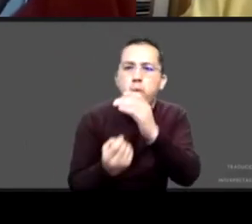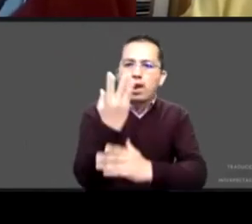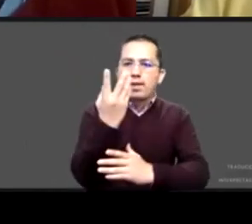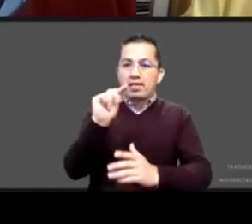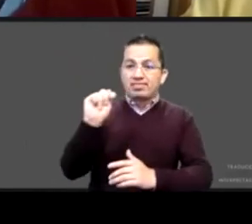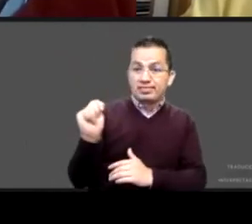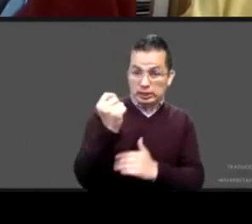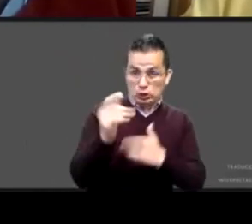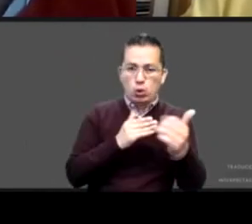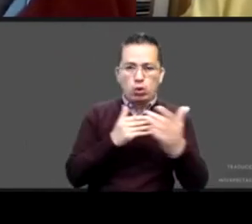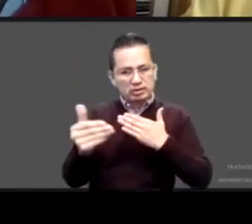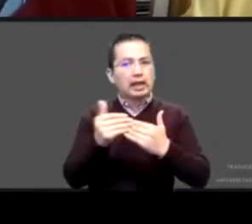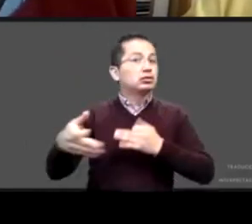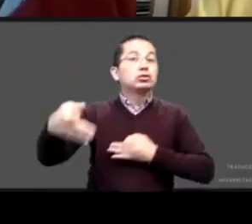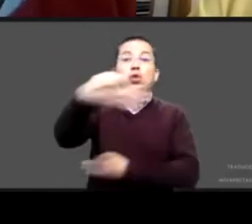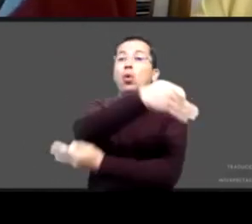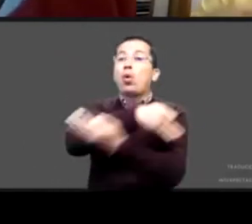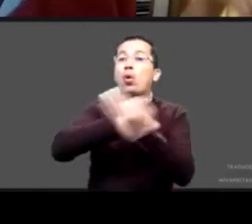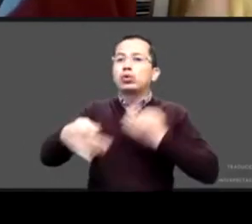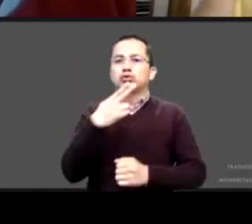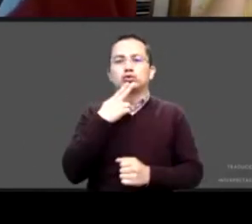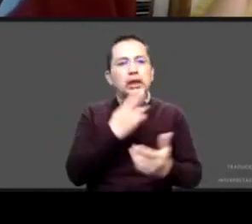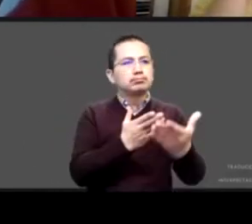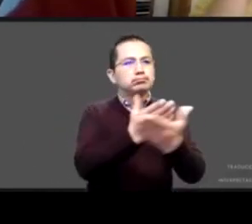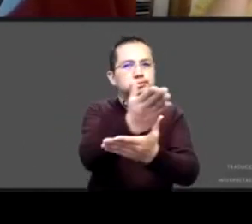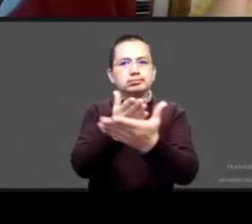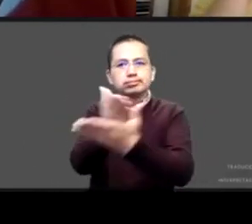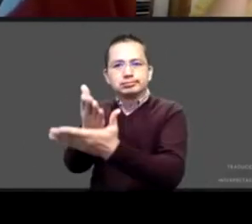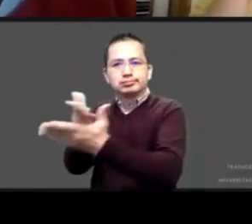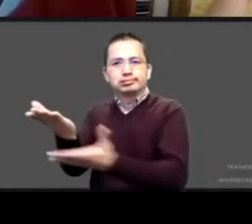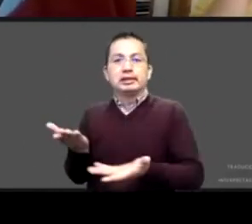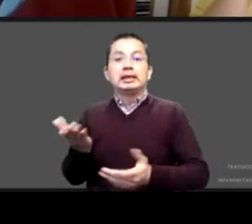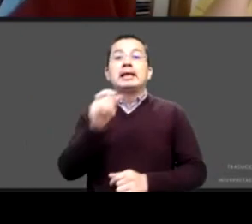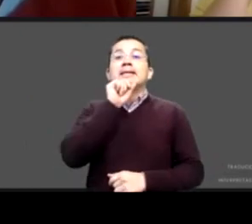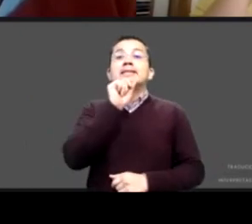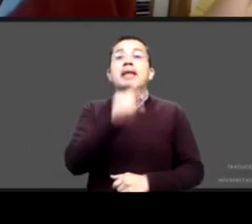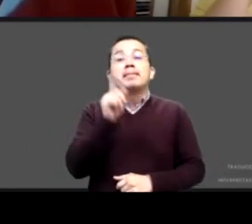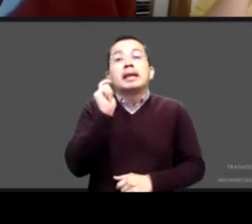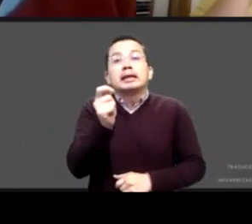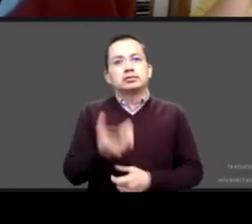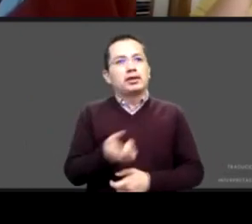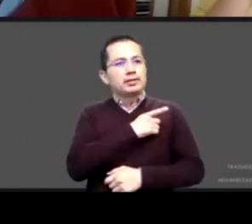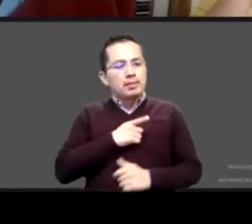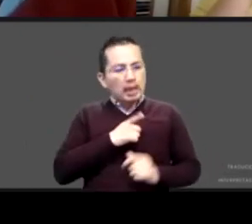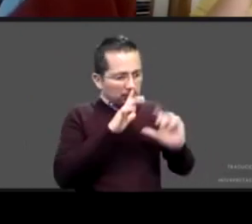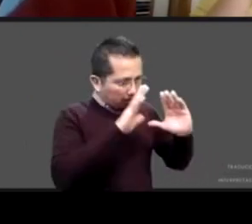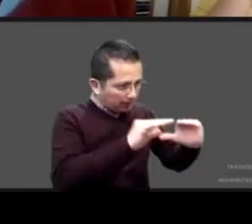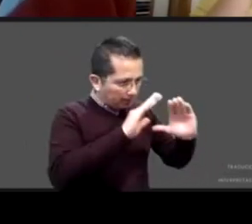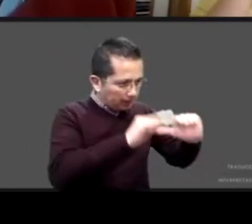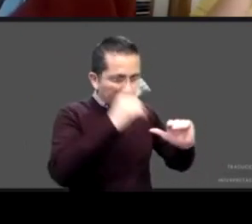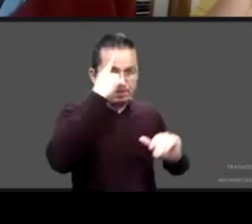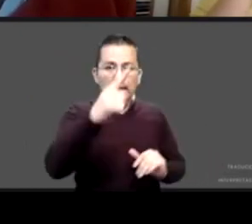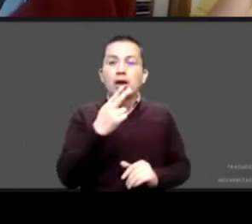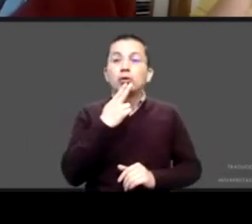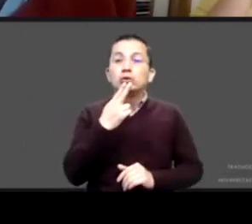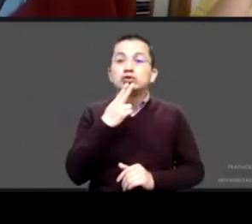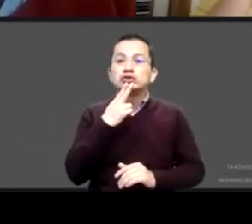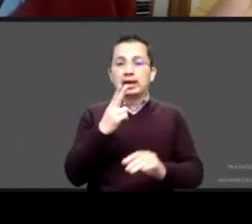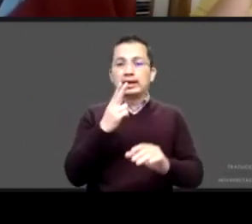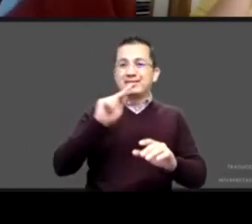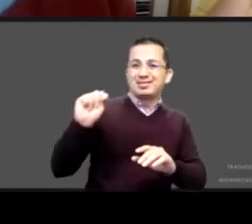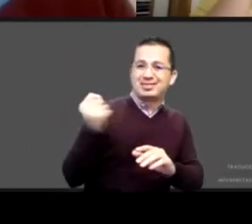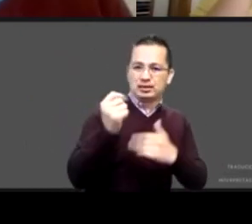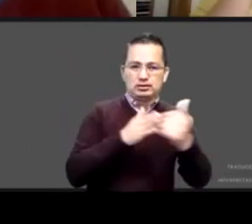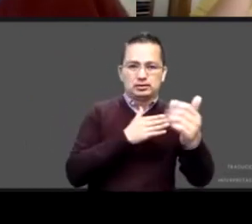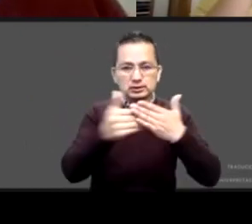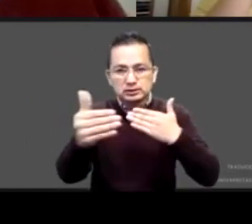la alfabetización digital a los efectos de construir una real ciudadanía